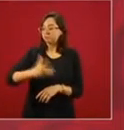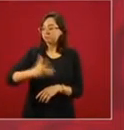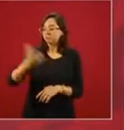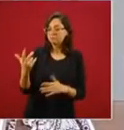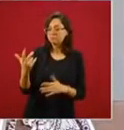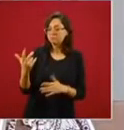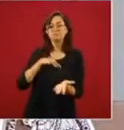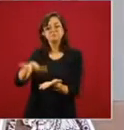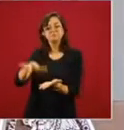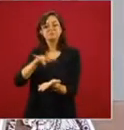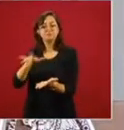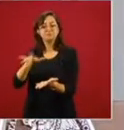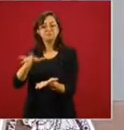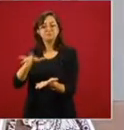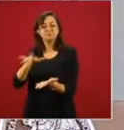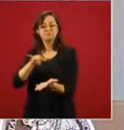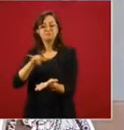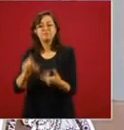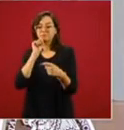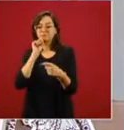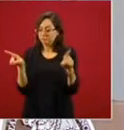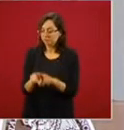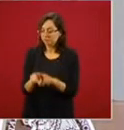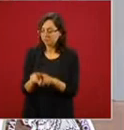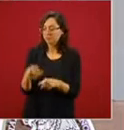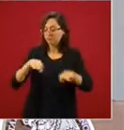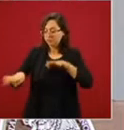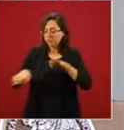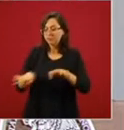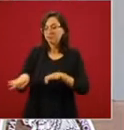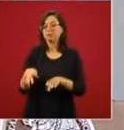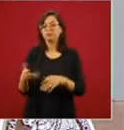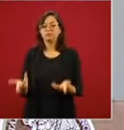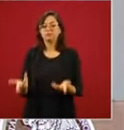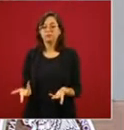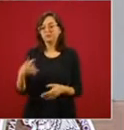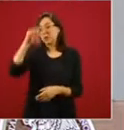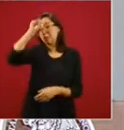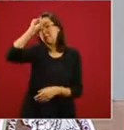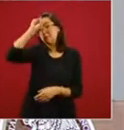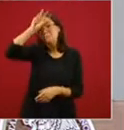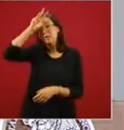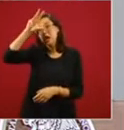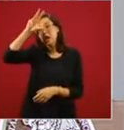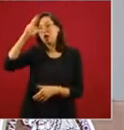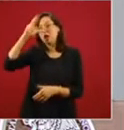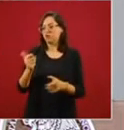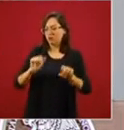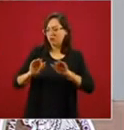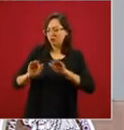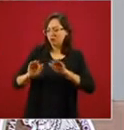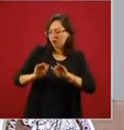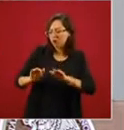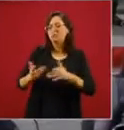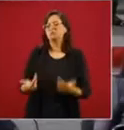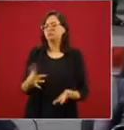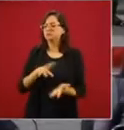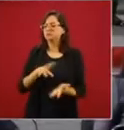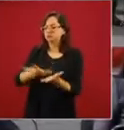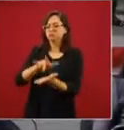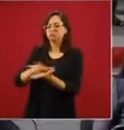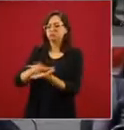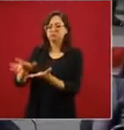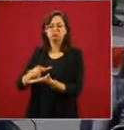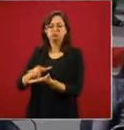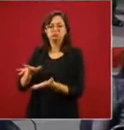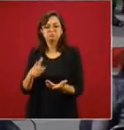se apoya en este caso a los productores, a los trabajadores mineros, y que no